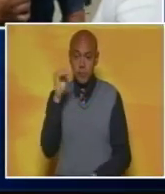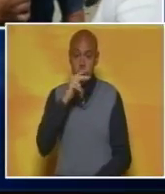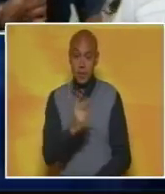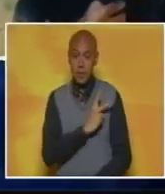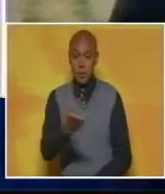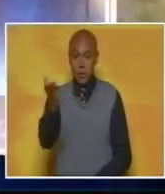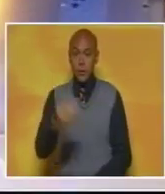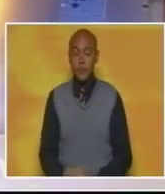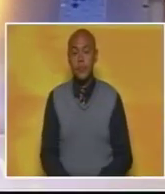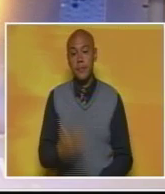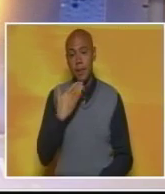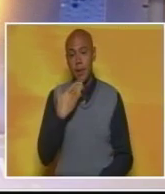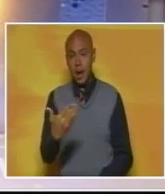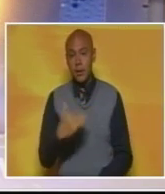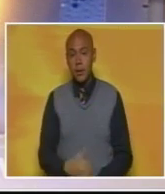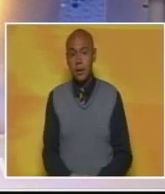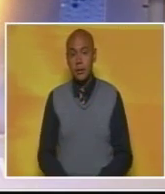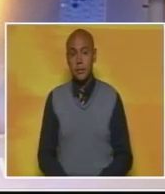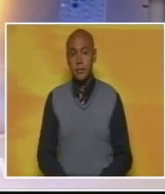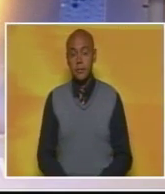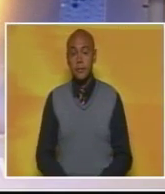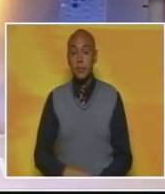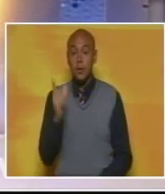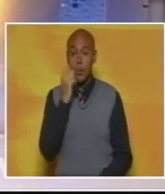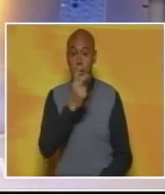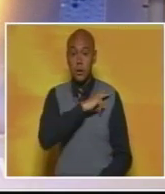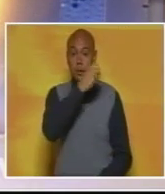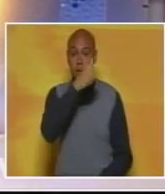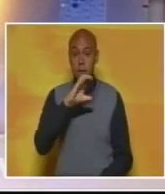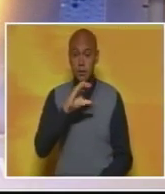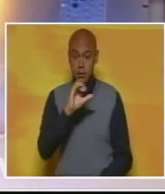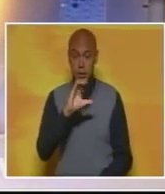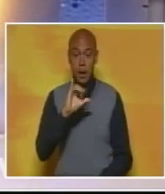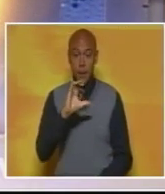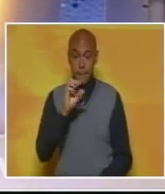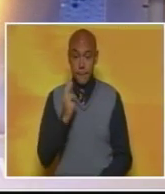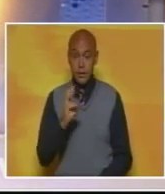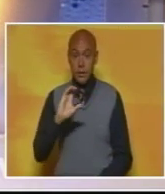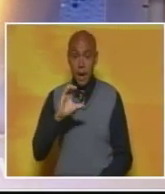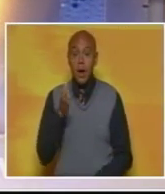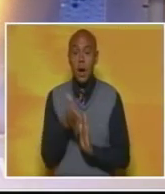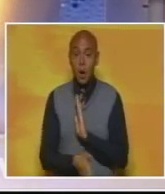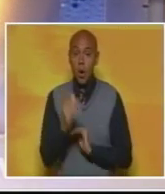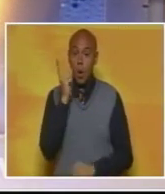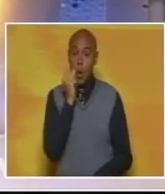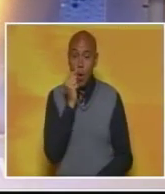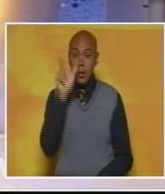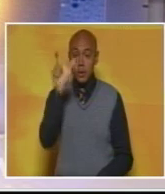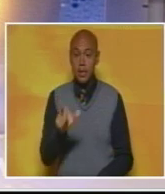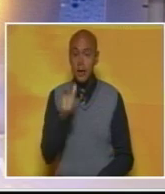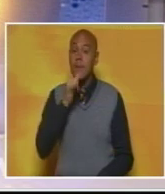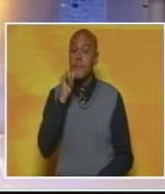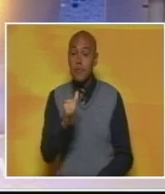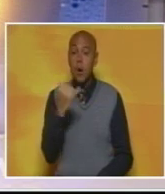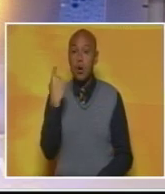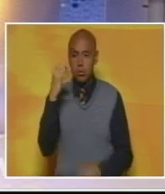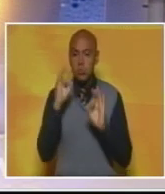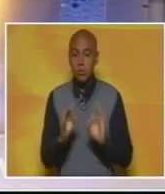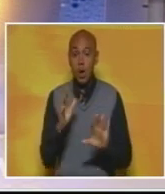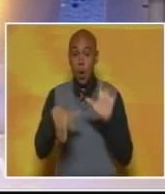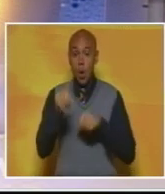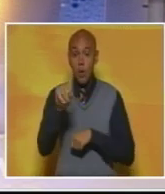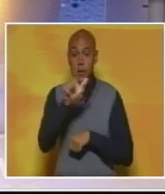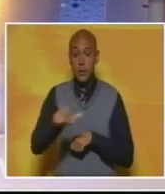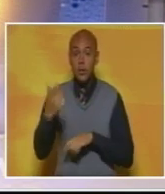Venevisión. Muchas gracias, Randolfo. El director del Cuerpo de Investigaciones Científicas Penales y Criminalísticas, Douglas Rico, confirmó que 11 personas, entre